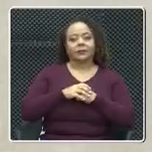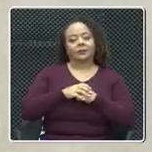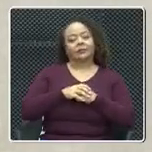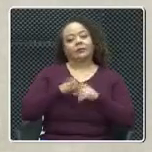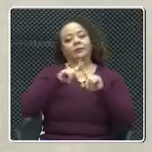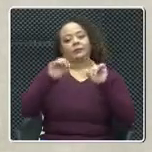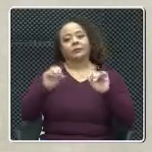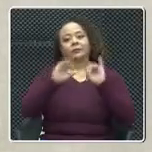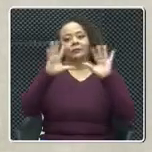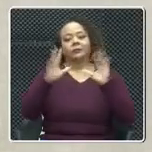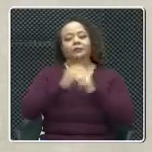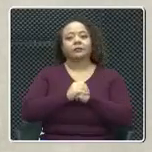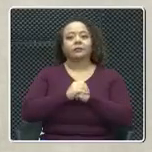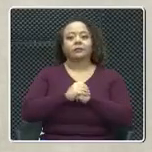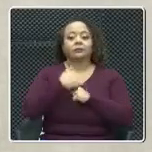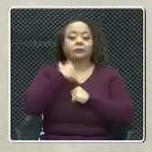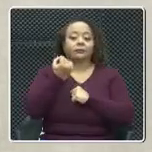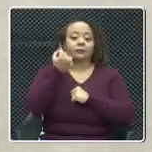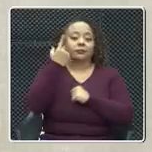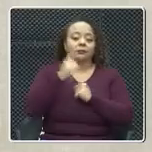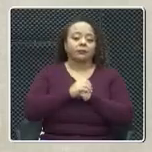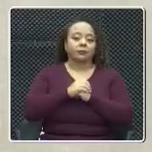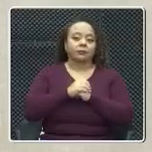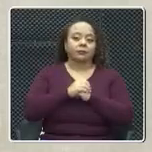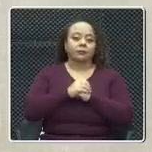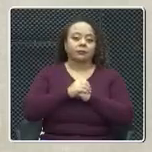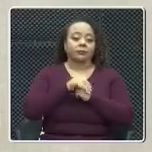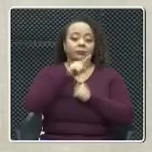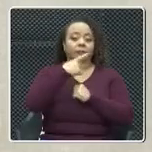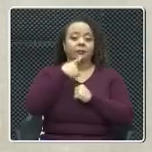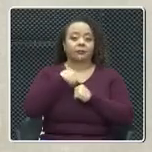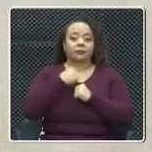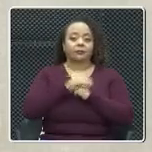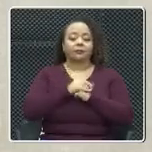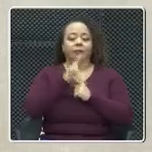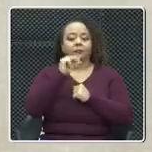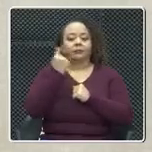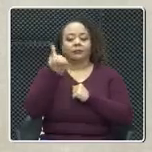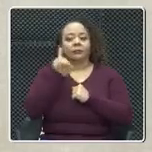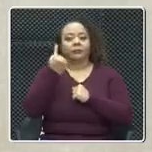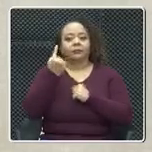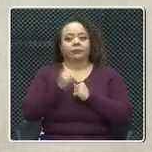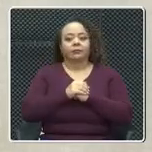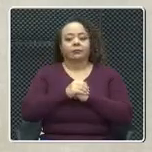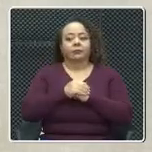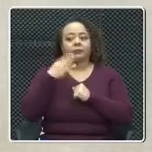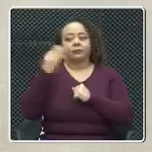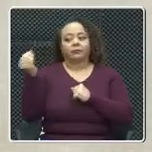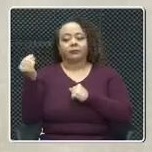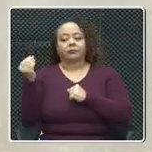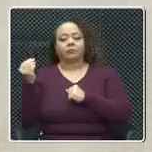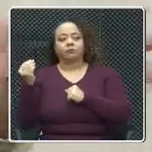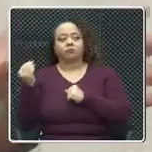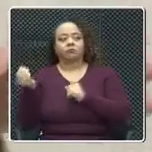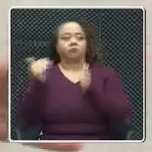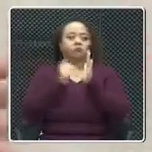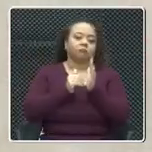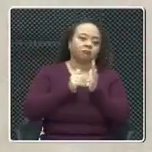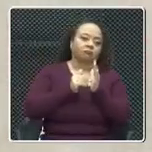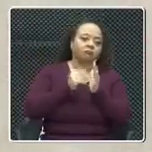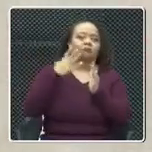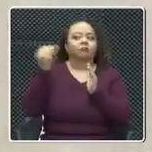Pero claro que uno entiende el punto que ella nos menciona, que no se trata simplemente de salimos un ratito, ¿verdad? Y después vaya,